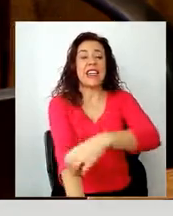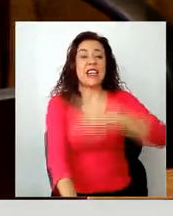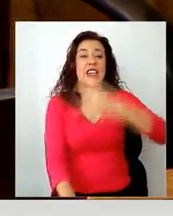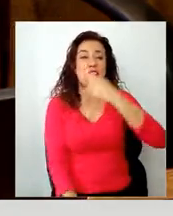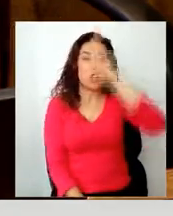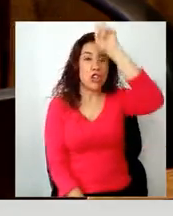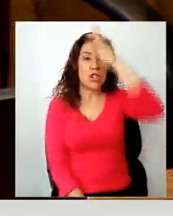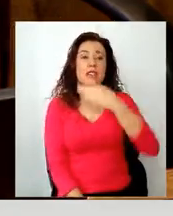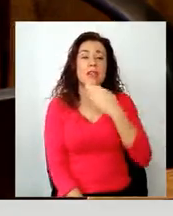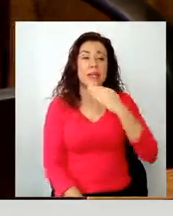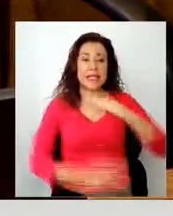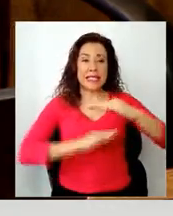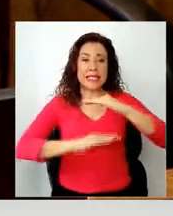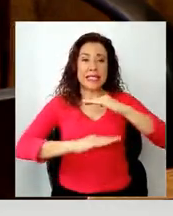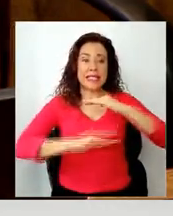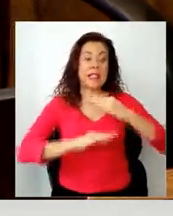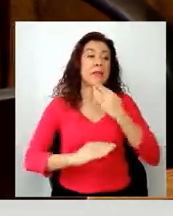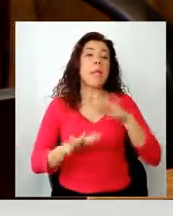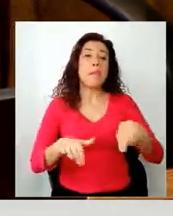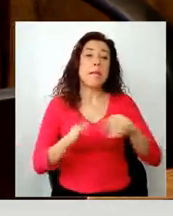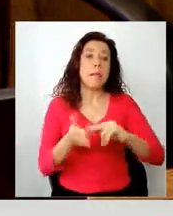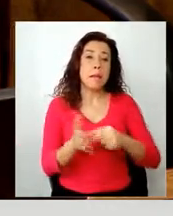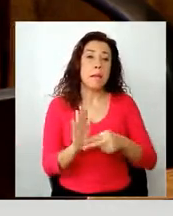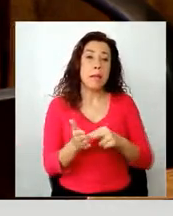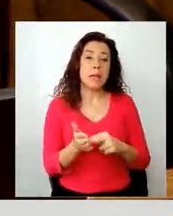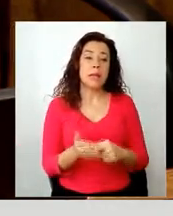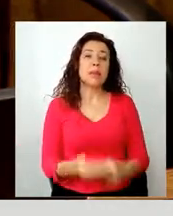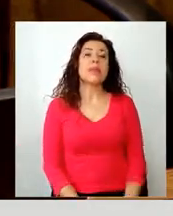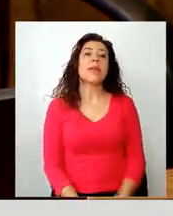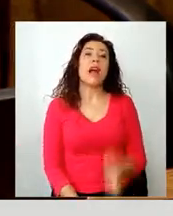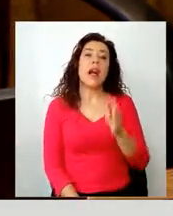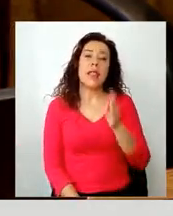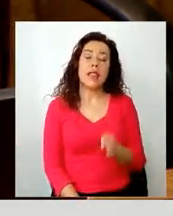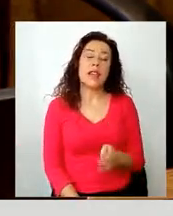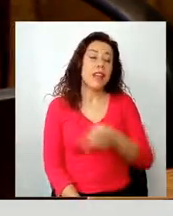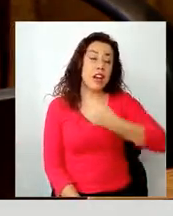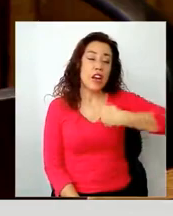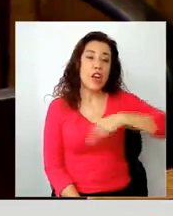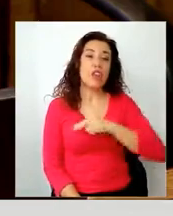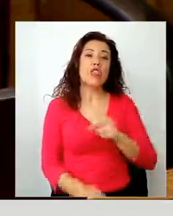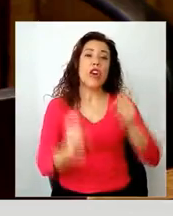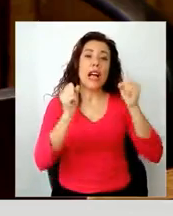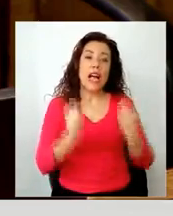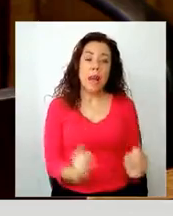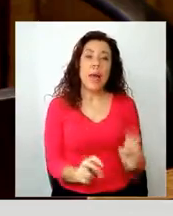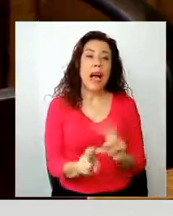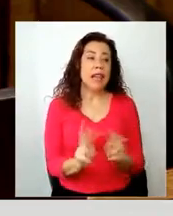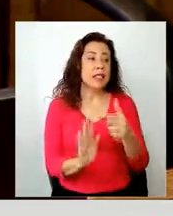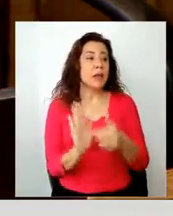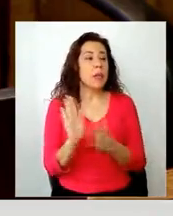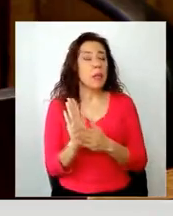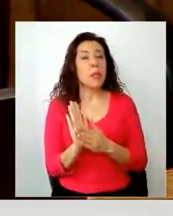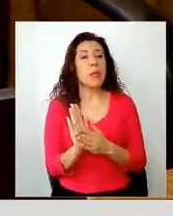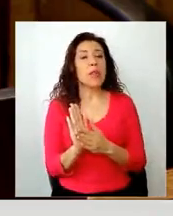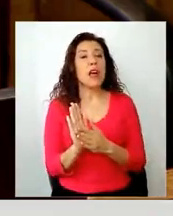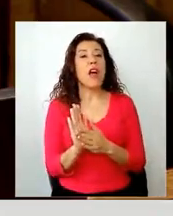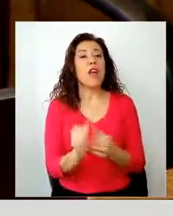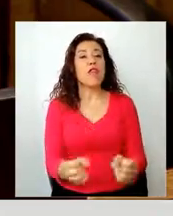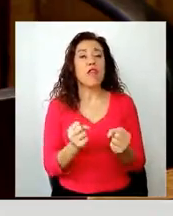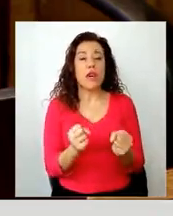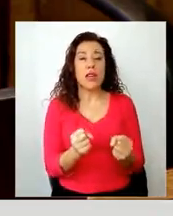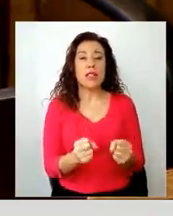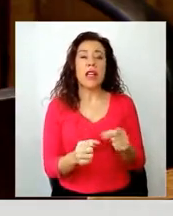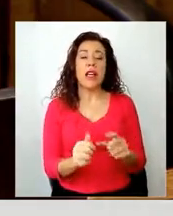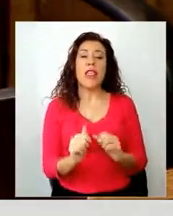central sufre el mismo flagelo Entonces tenemos que ser capaces de generar una política potente Este es el desafío de